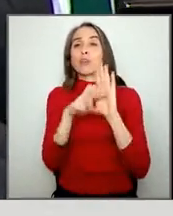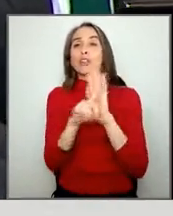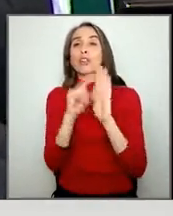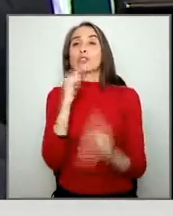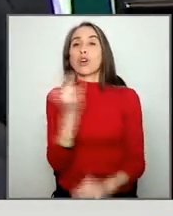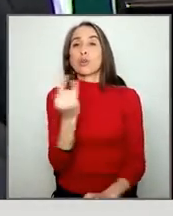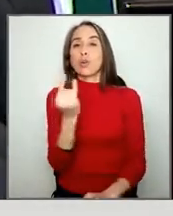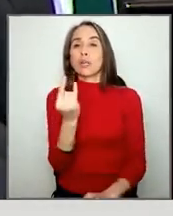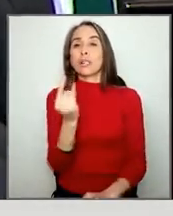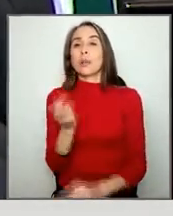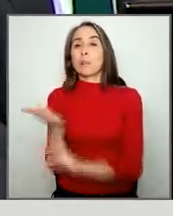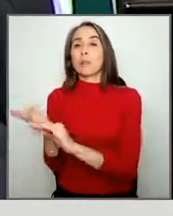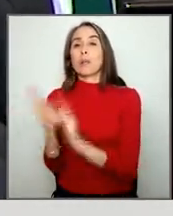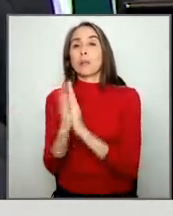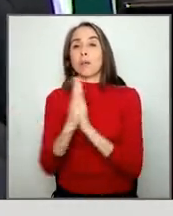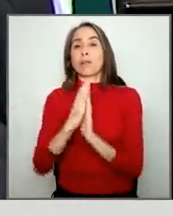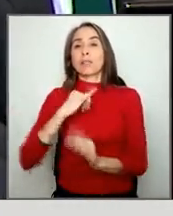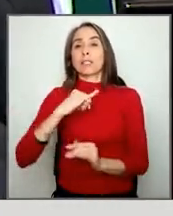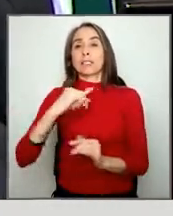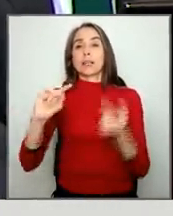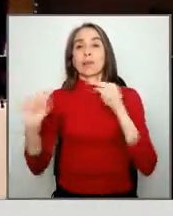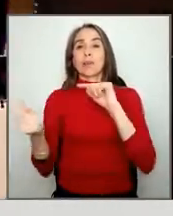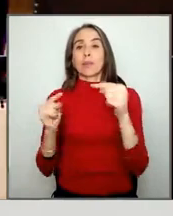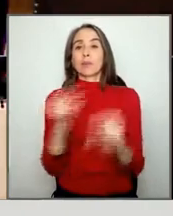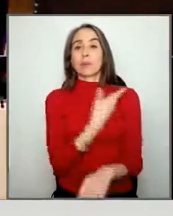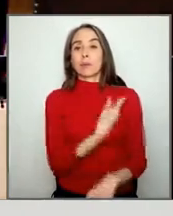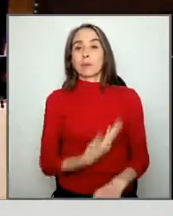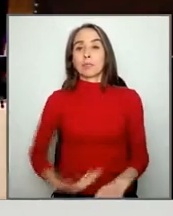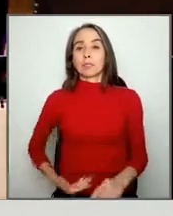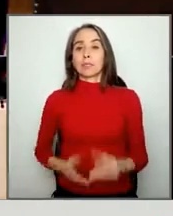ingente le pediría que siguiéramos con la discusión presidente Muchas gracias